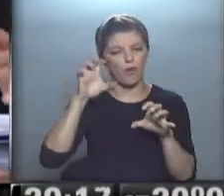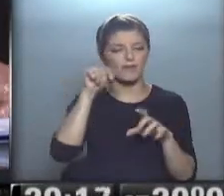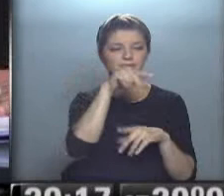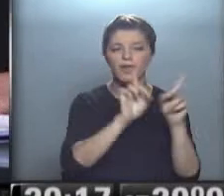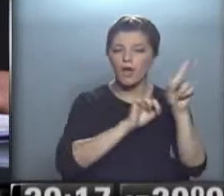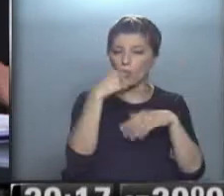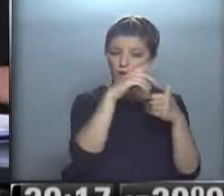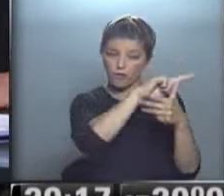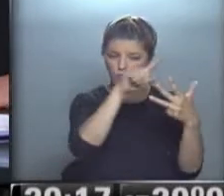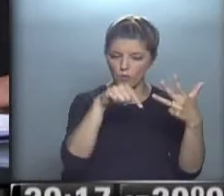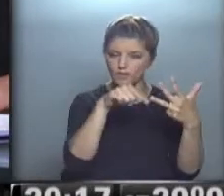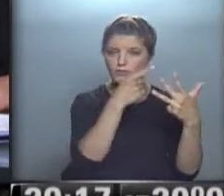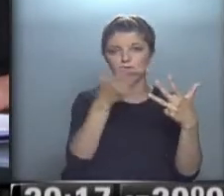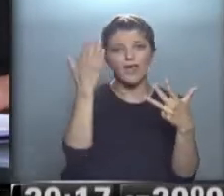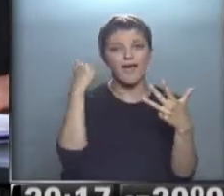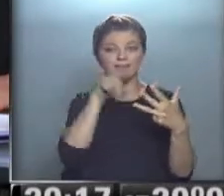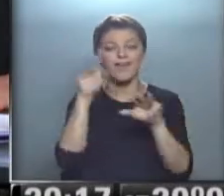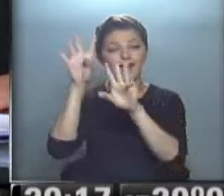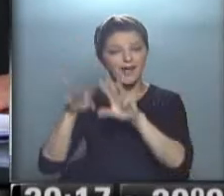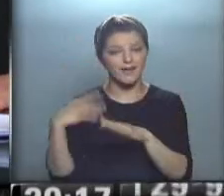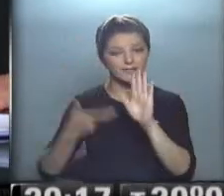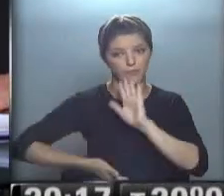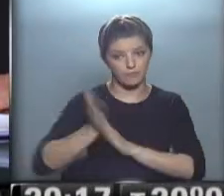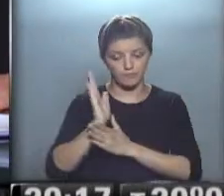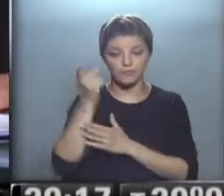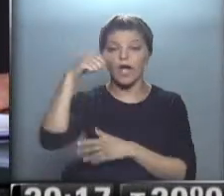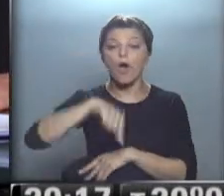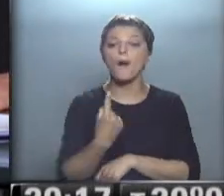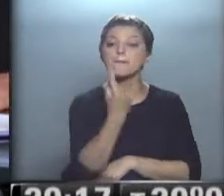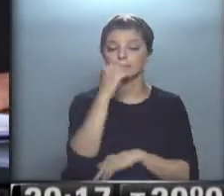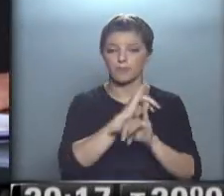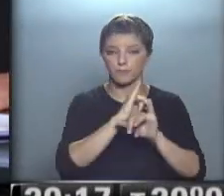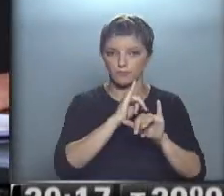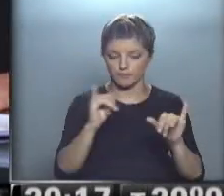celdas de la provincia de Buenos Aires. Hacemos aquí la primera pausa. Ya volvemos.